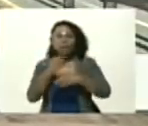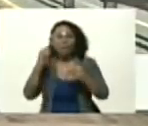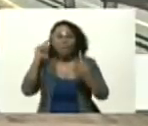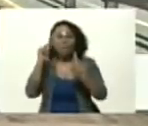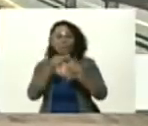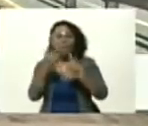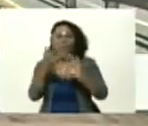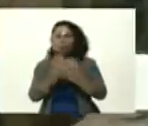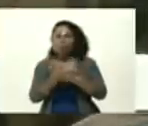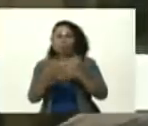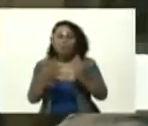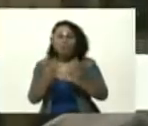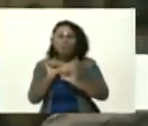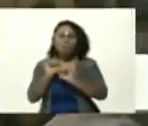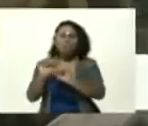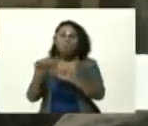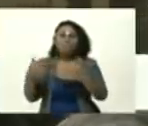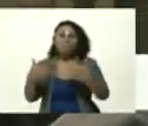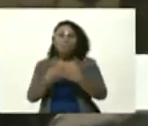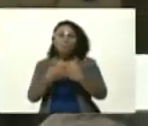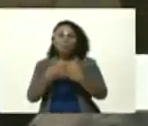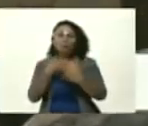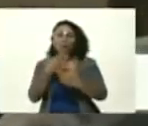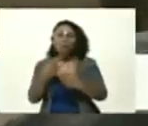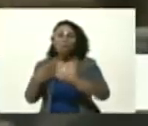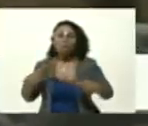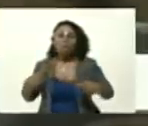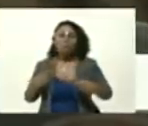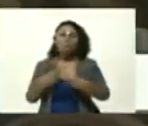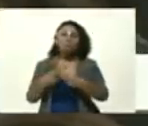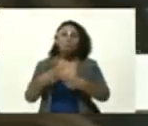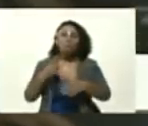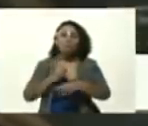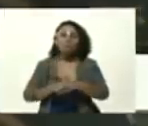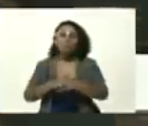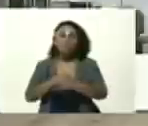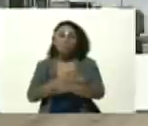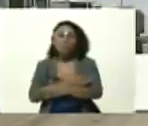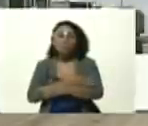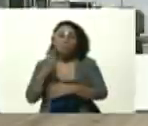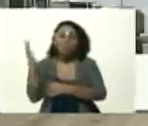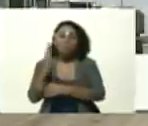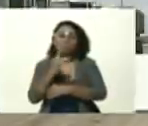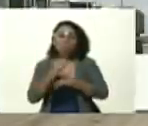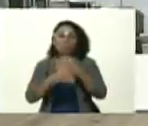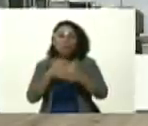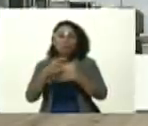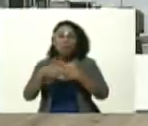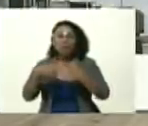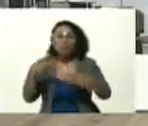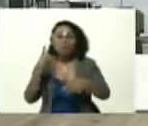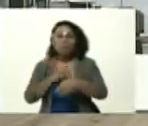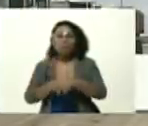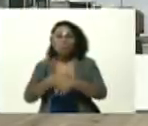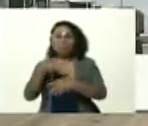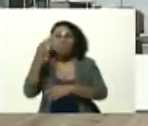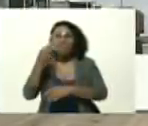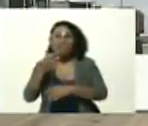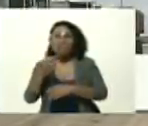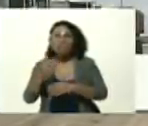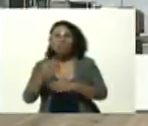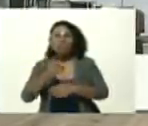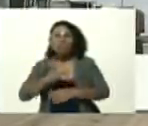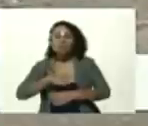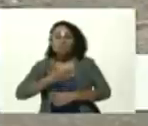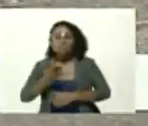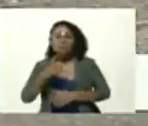objetivo: evitar el colapso. Tiene un tiempo prudente para hacerlo y lo hemos venido haciendo en Revolución en los tiempos verdaderos prudentes. Yo